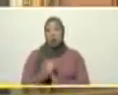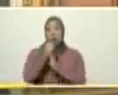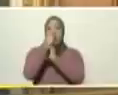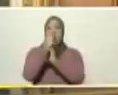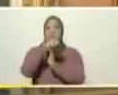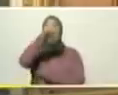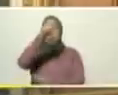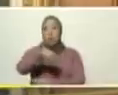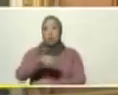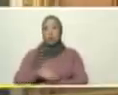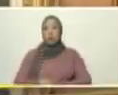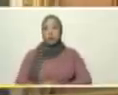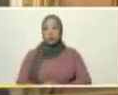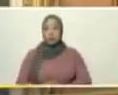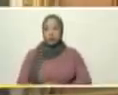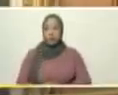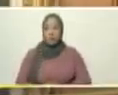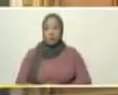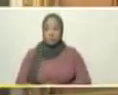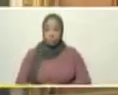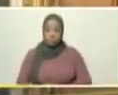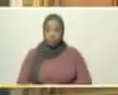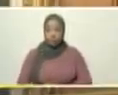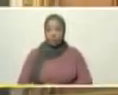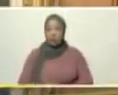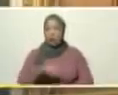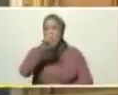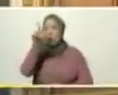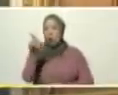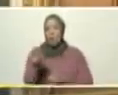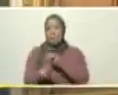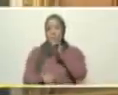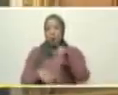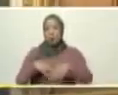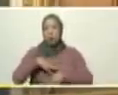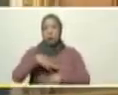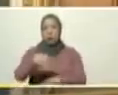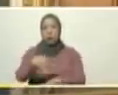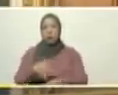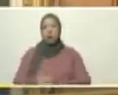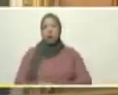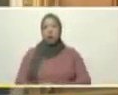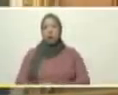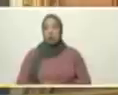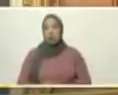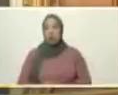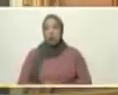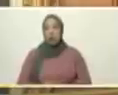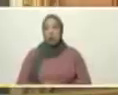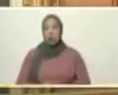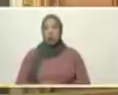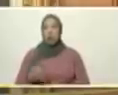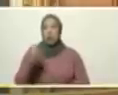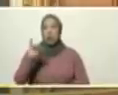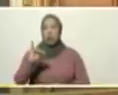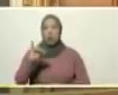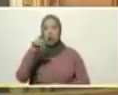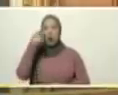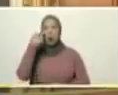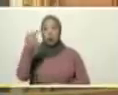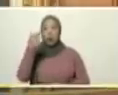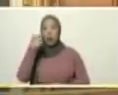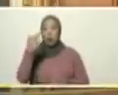eres. Pero mi pregunta es muy interesante, porque a este horario están conectados miles de personas. Yo estoy aquí viendo